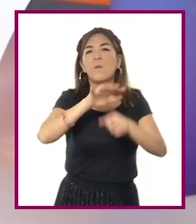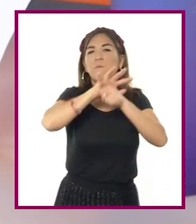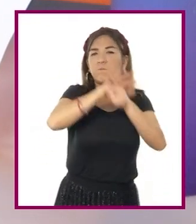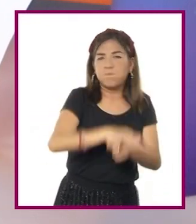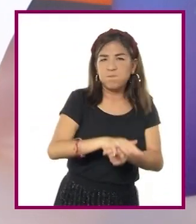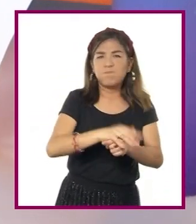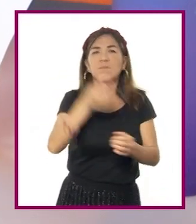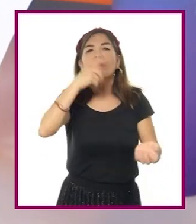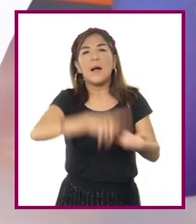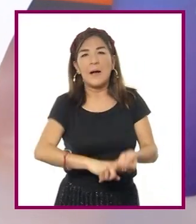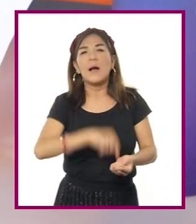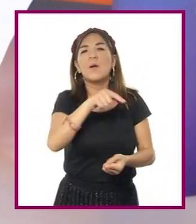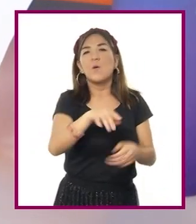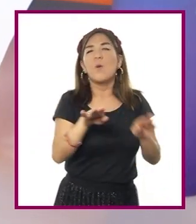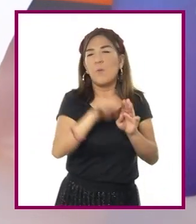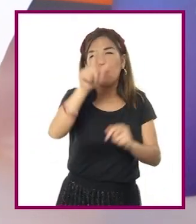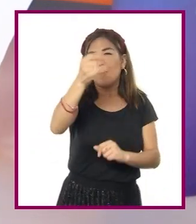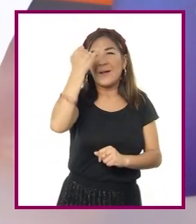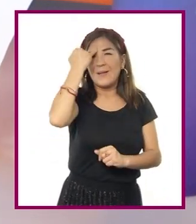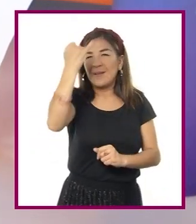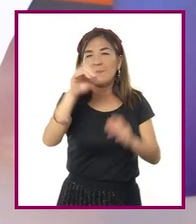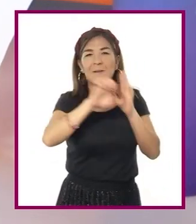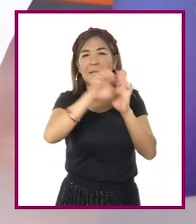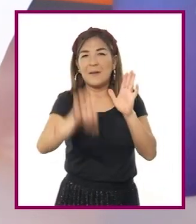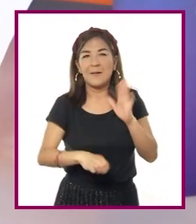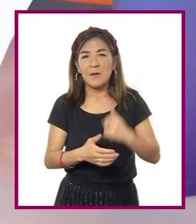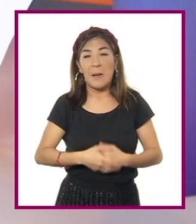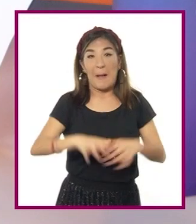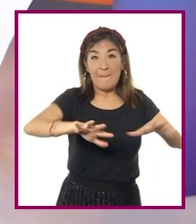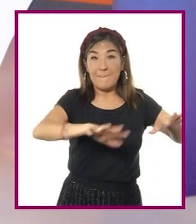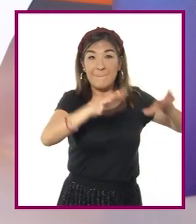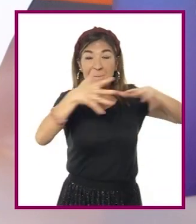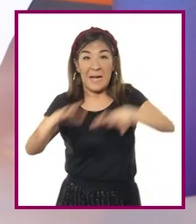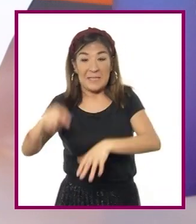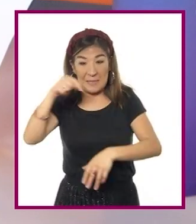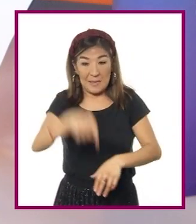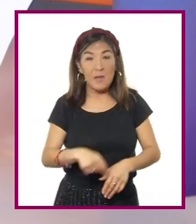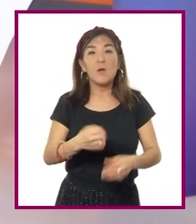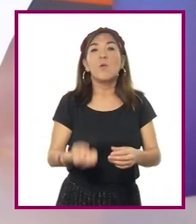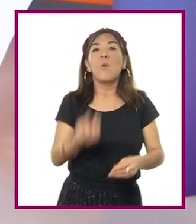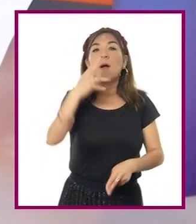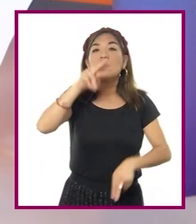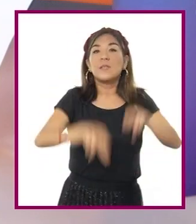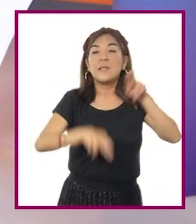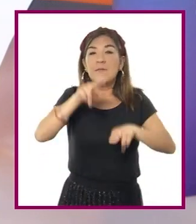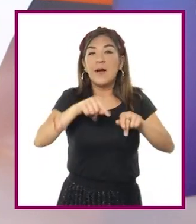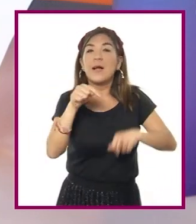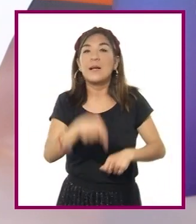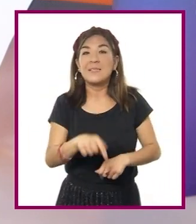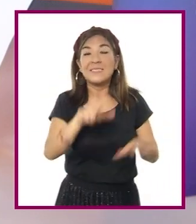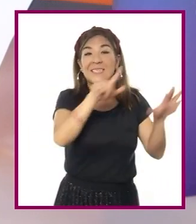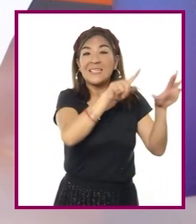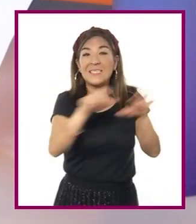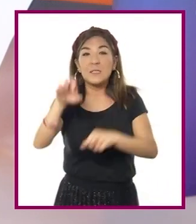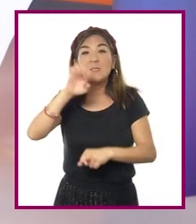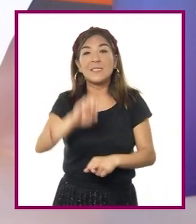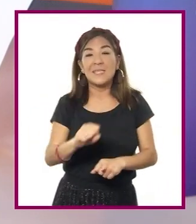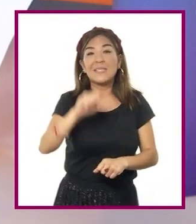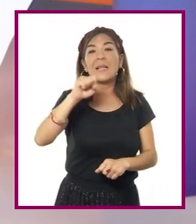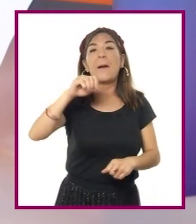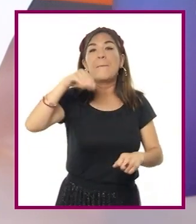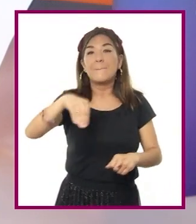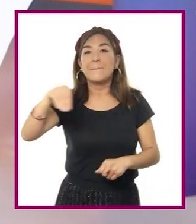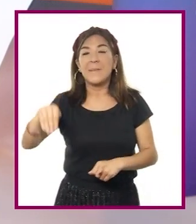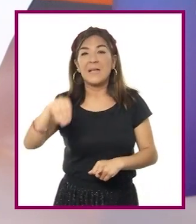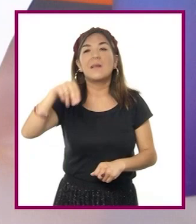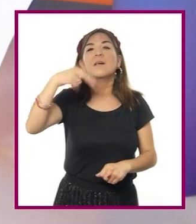y, para que tengan una idea, a nivel del mar, la presión atmosférica es de 760 milímetros de